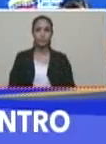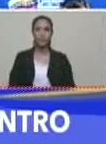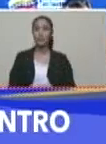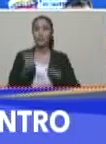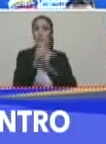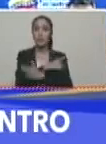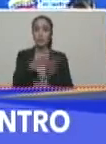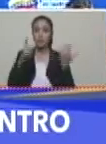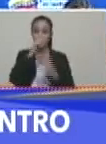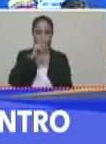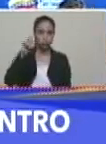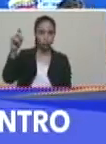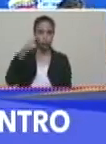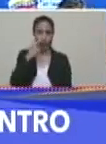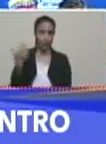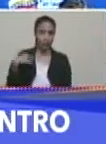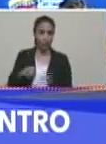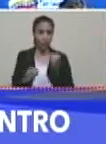16 años